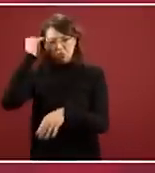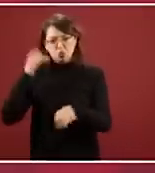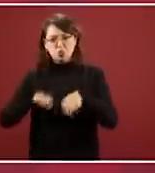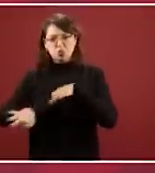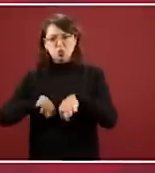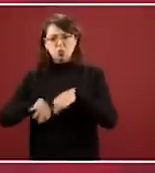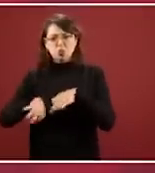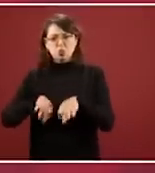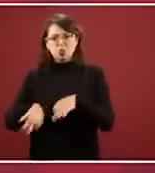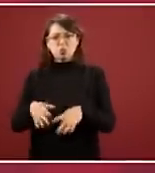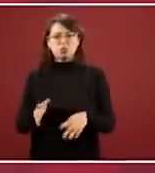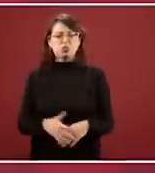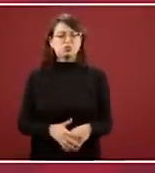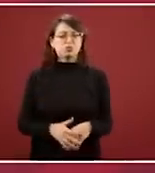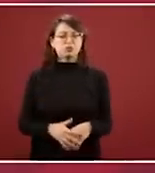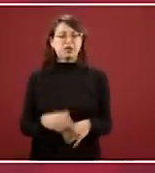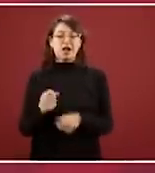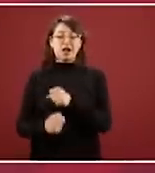Y llevamos años